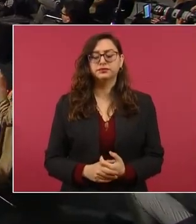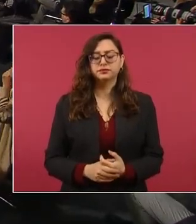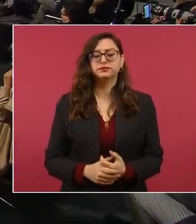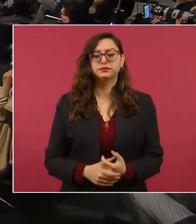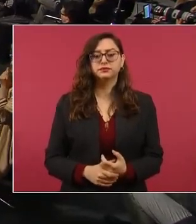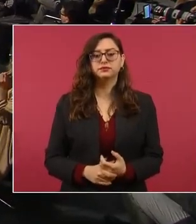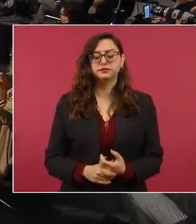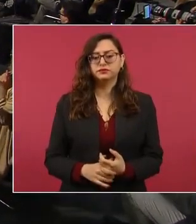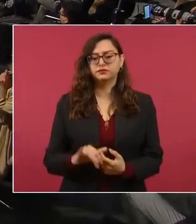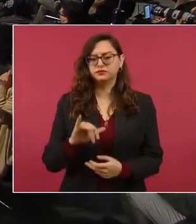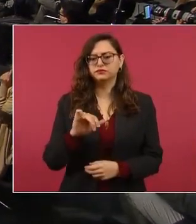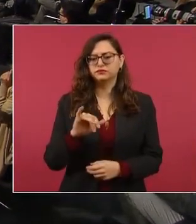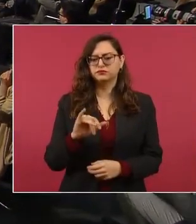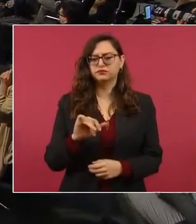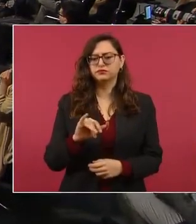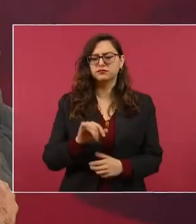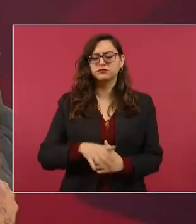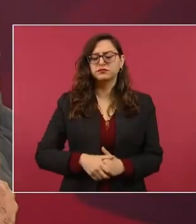que